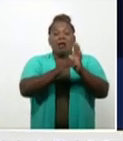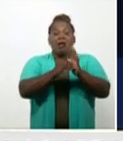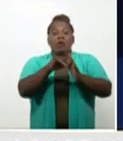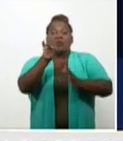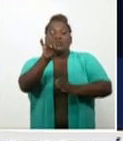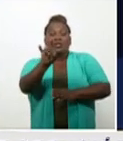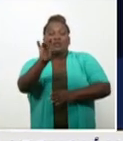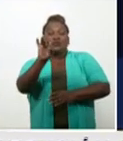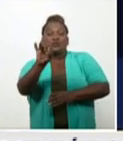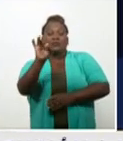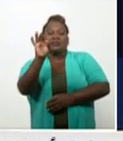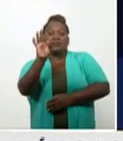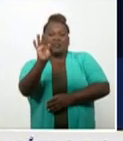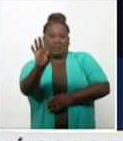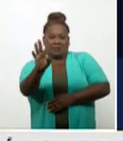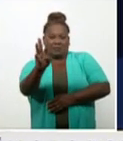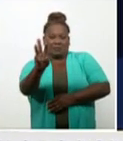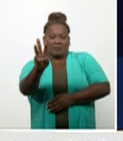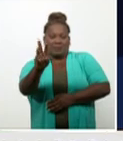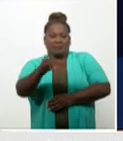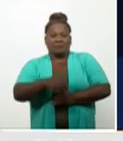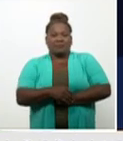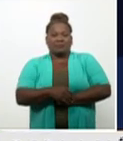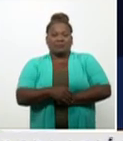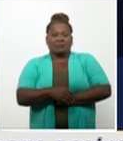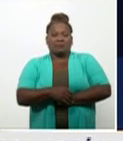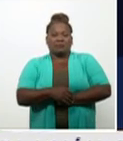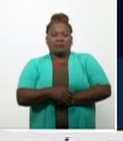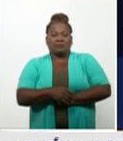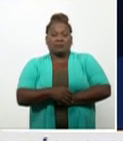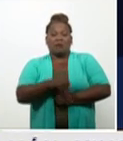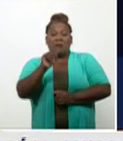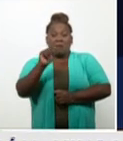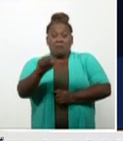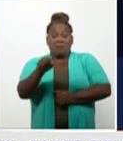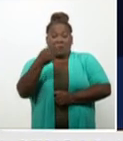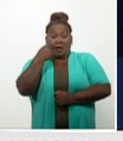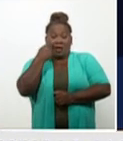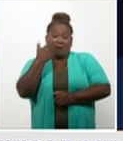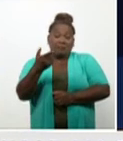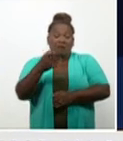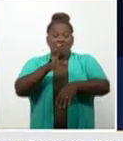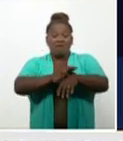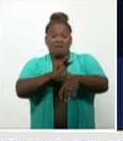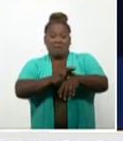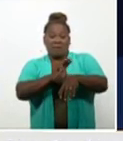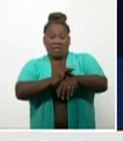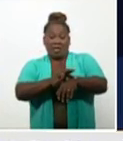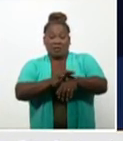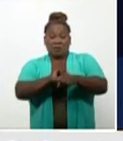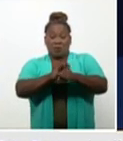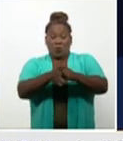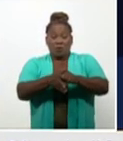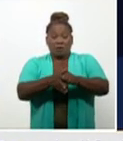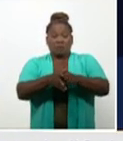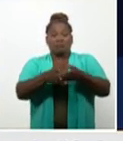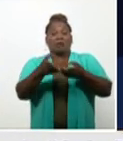1973. Para detectar el SARS-CoV-2 y la COVID-19, se estudiaron